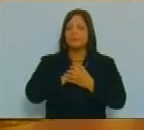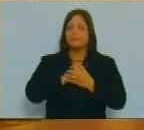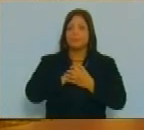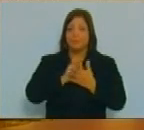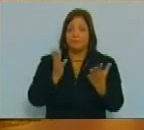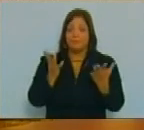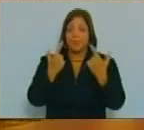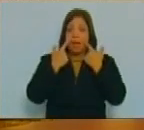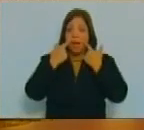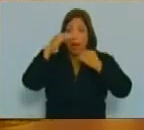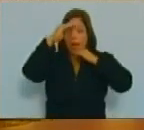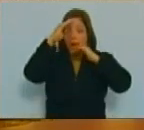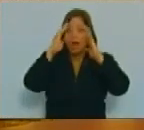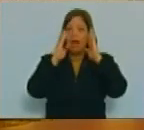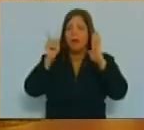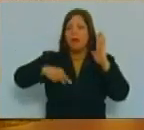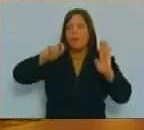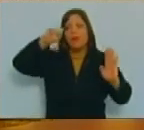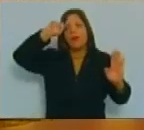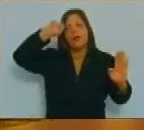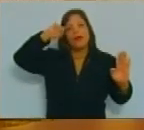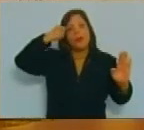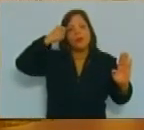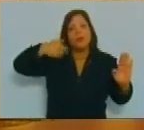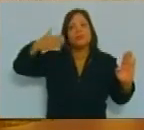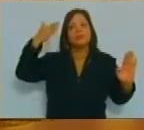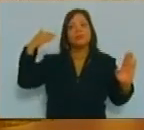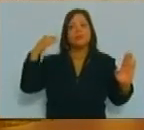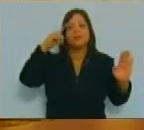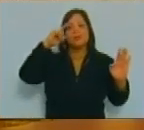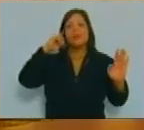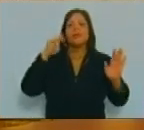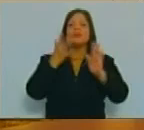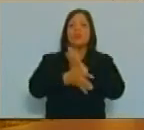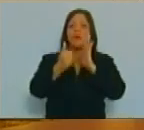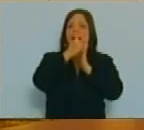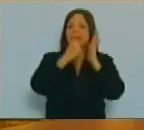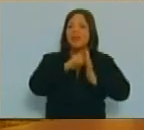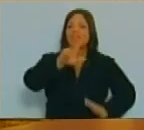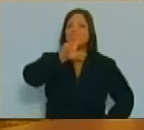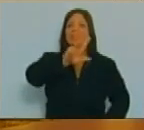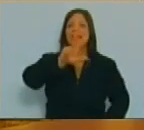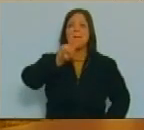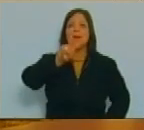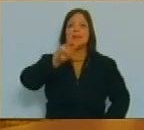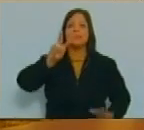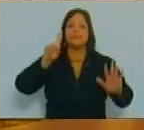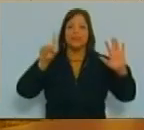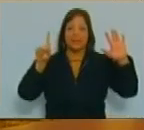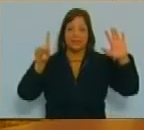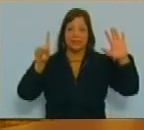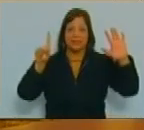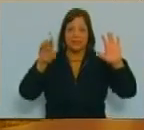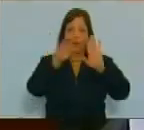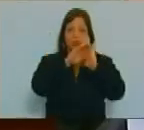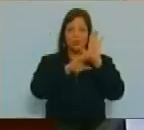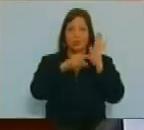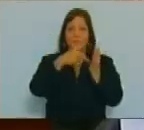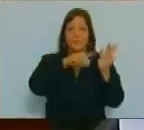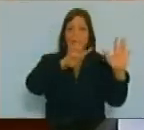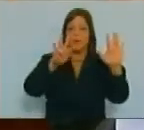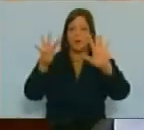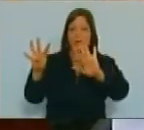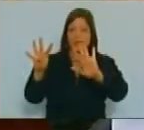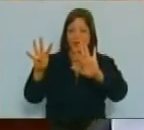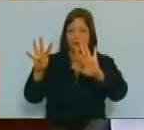pero debemos considerar y recordar siempre el contenido del artículo 326 de nuestra constitución